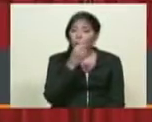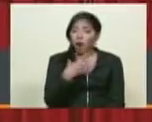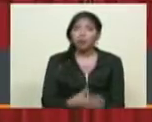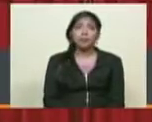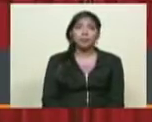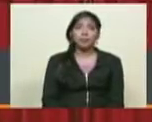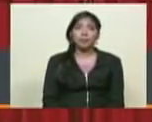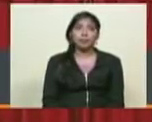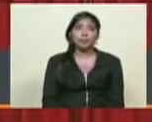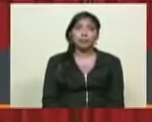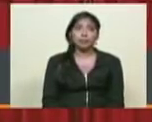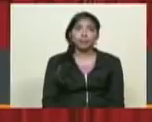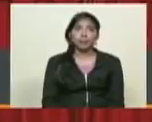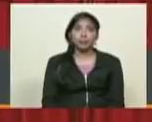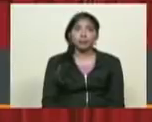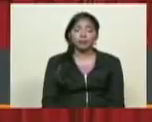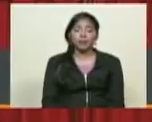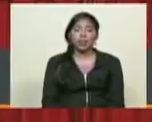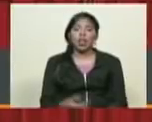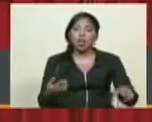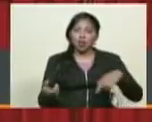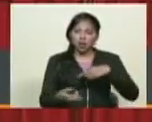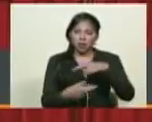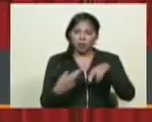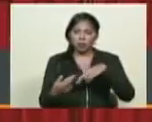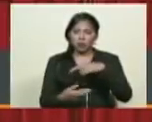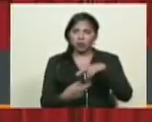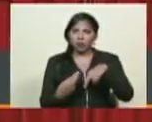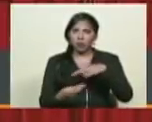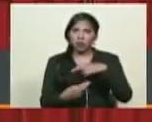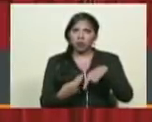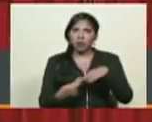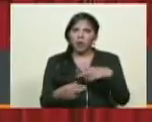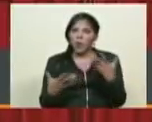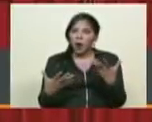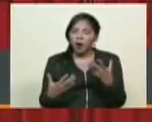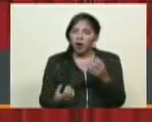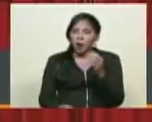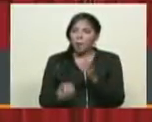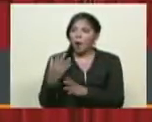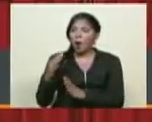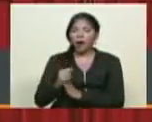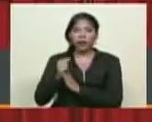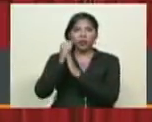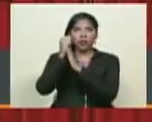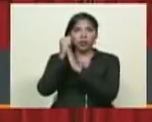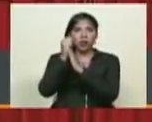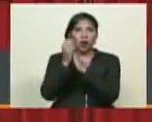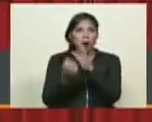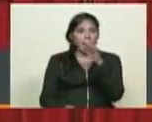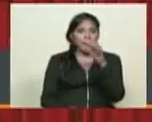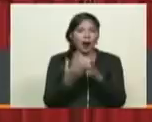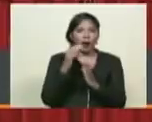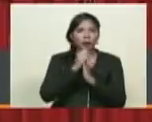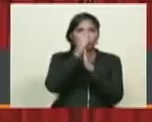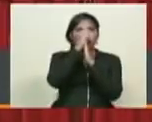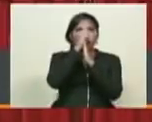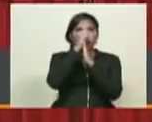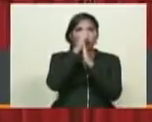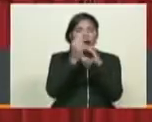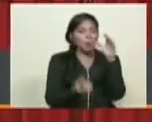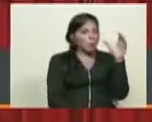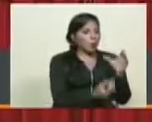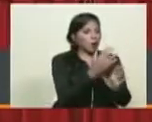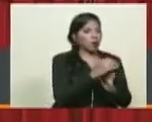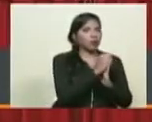municipios. La revolución ha permitido eso. ¿Cuántos liderazgos han surgido en cada municipio? Uno se queda